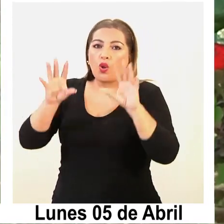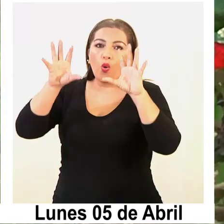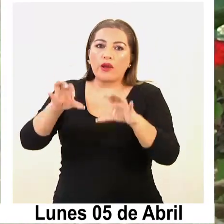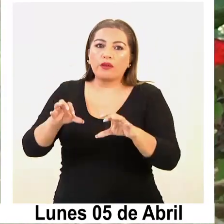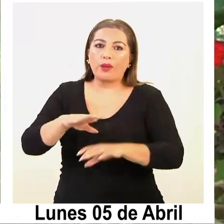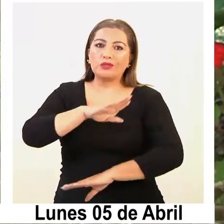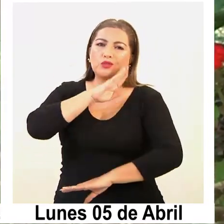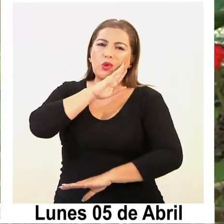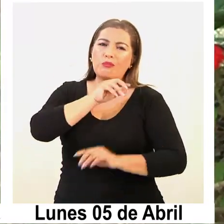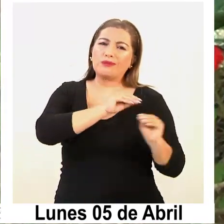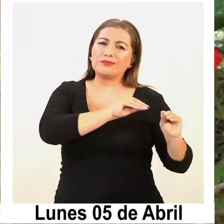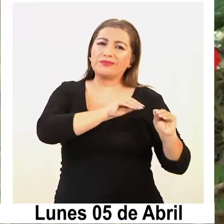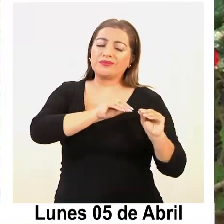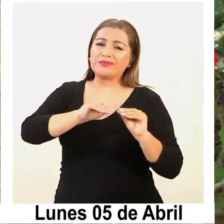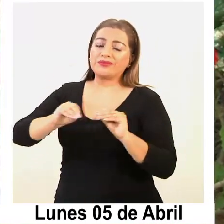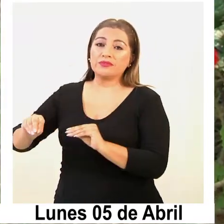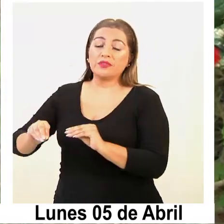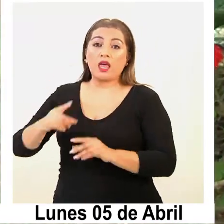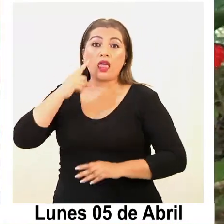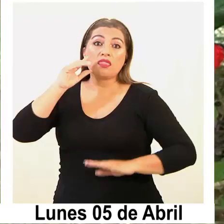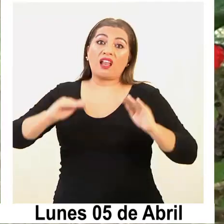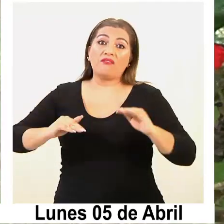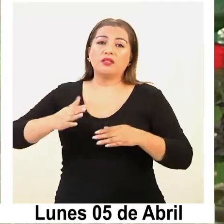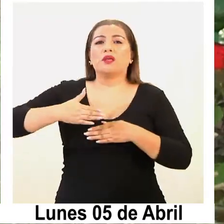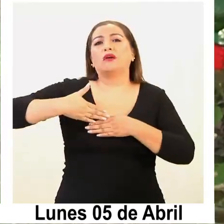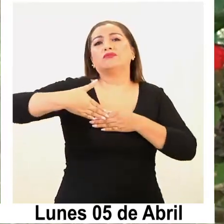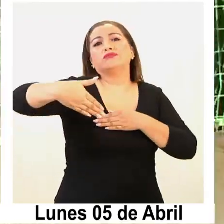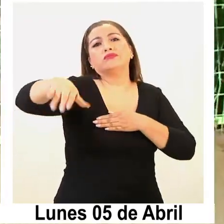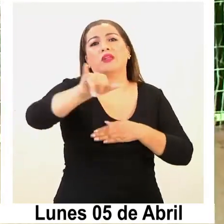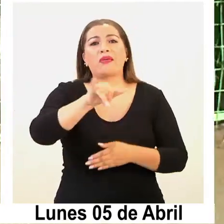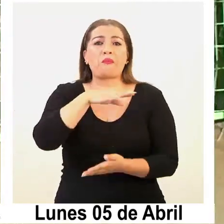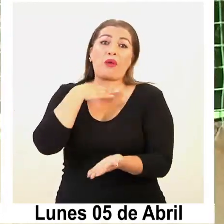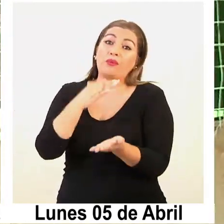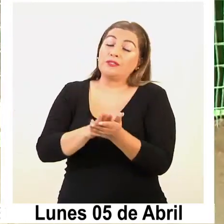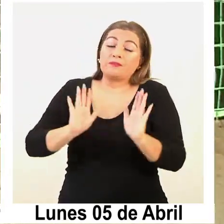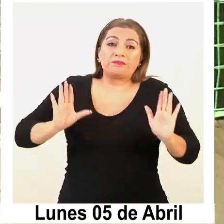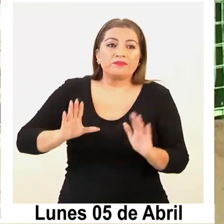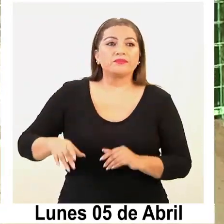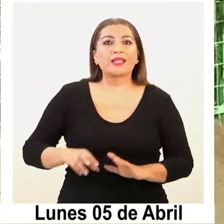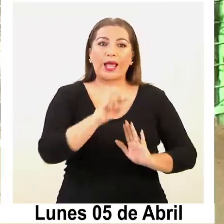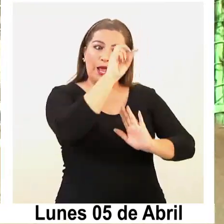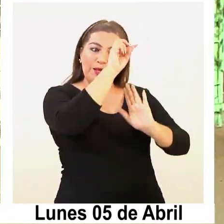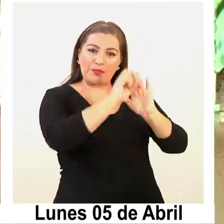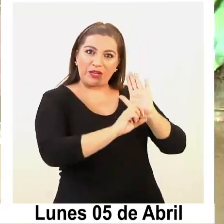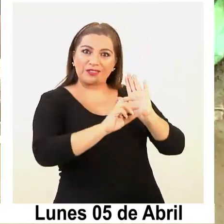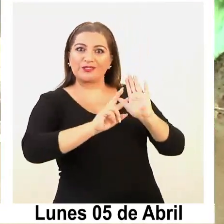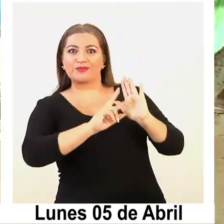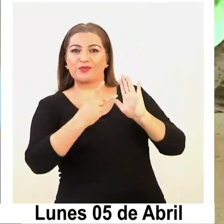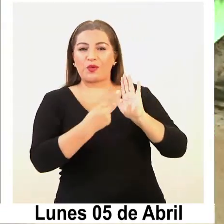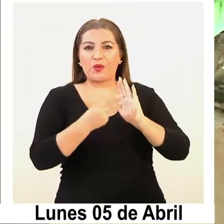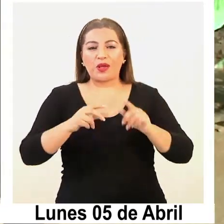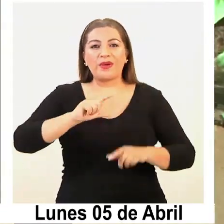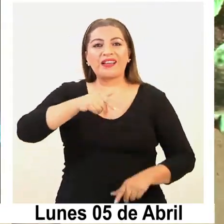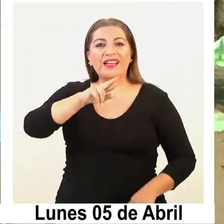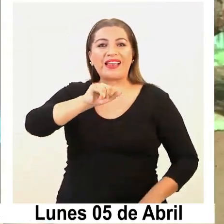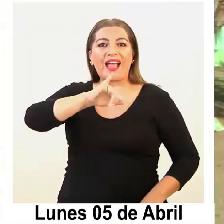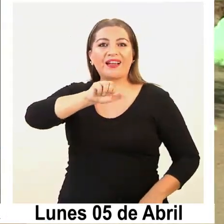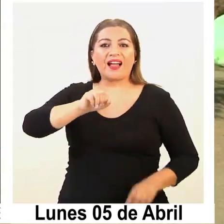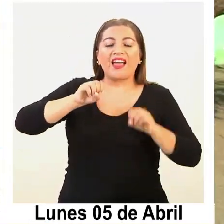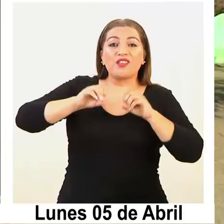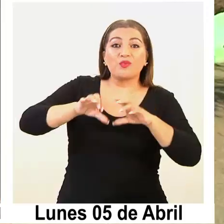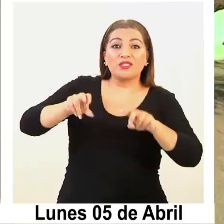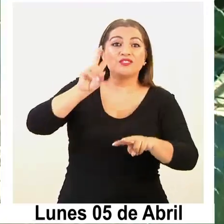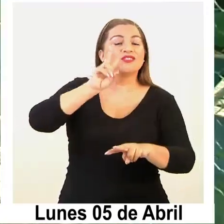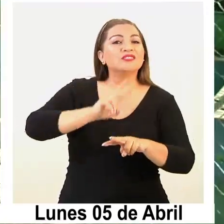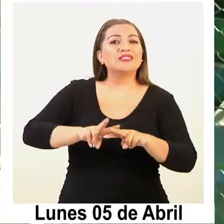pernoctado por mucho tiempo y probablemente se queden aquí hasta su muerte. El proyecto, que lo transformó en una granja educativa,